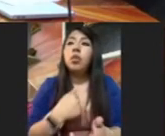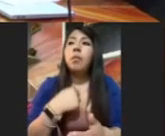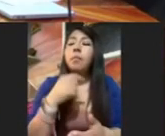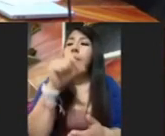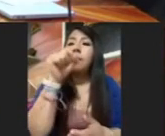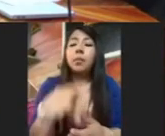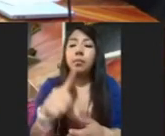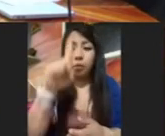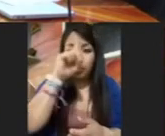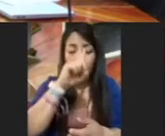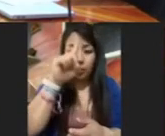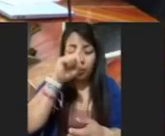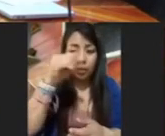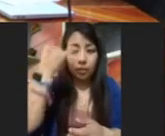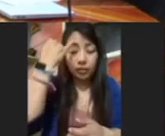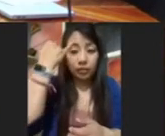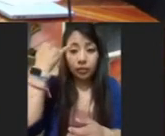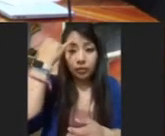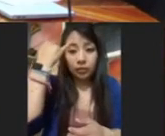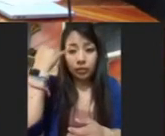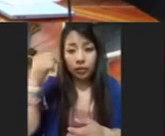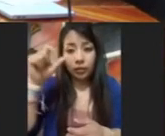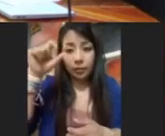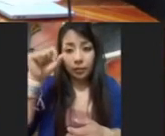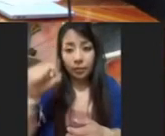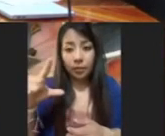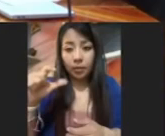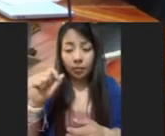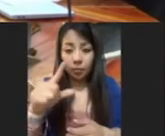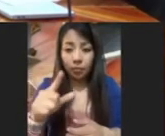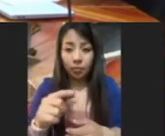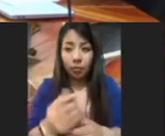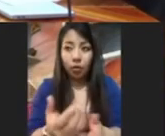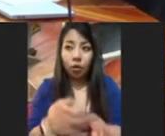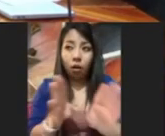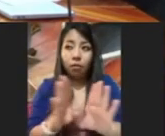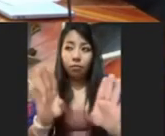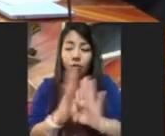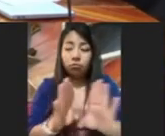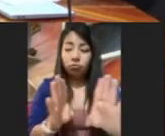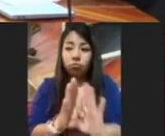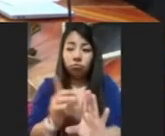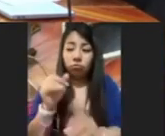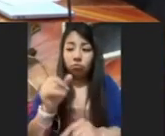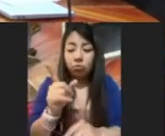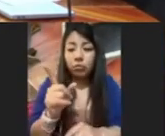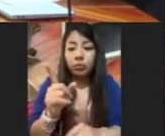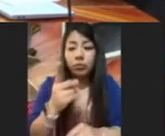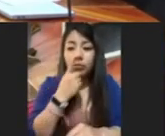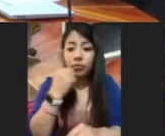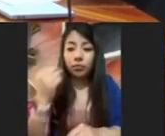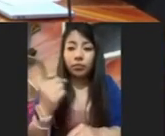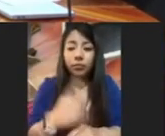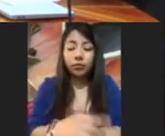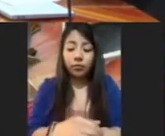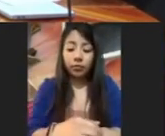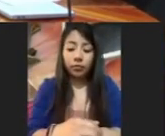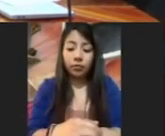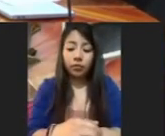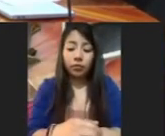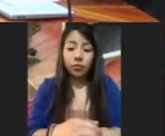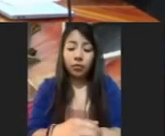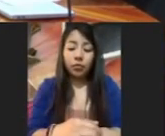electoral para el proceso electoral local ordinario 2023-2024 con información de mariann Gómez corit